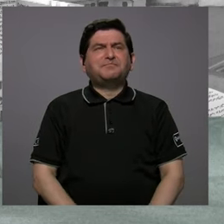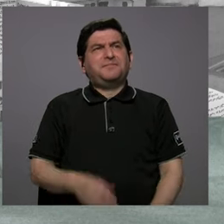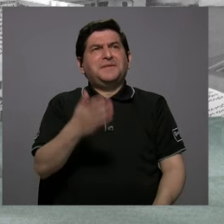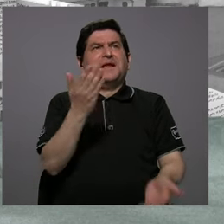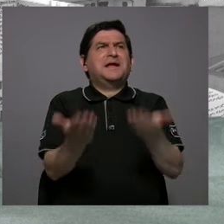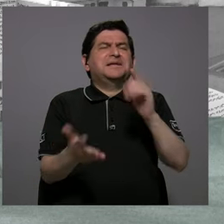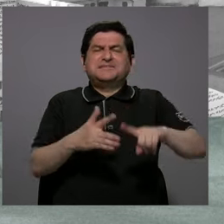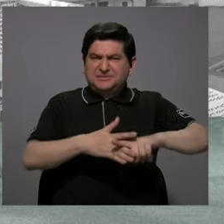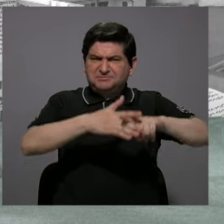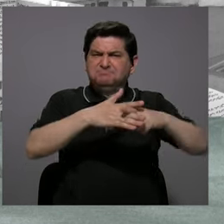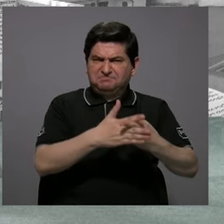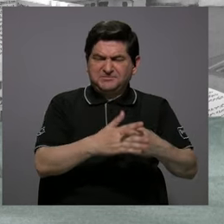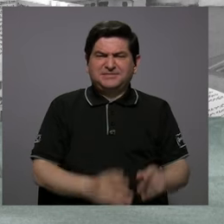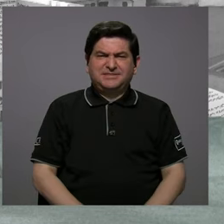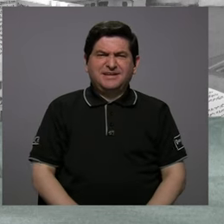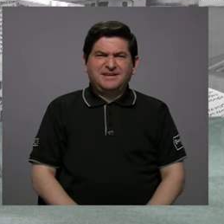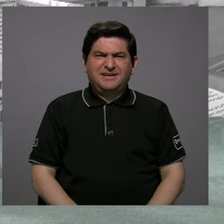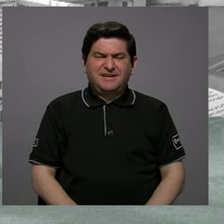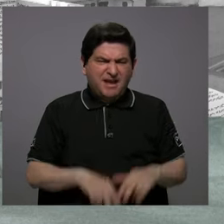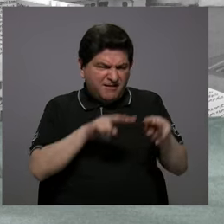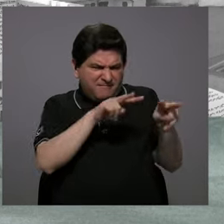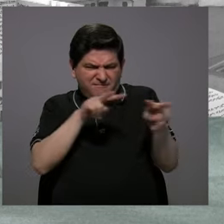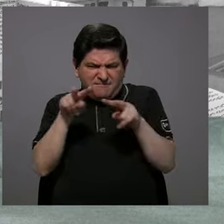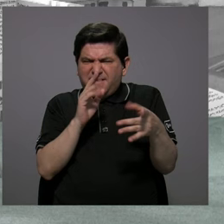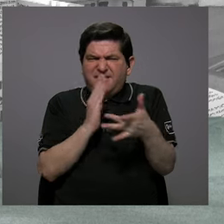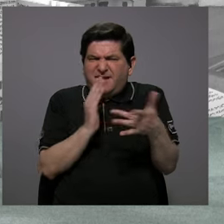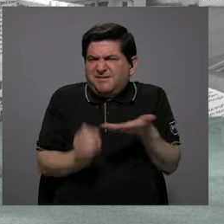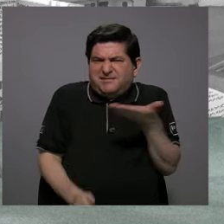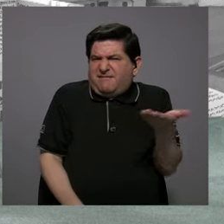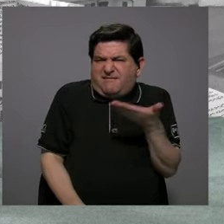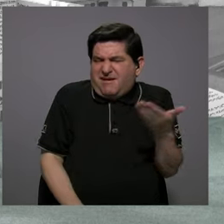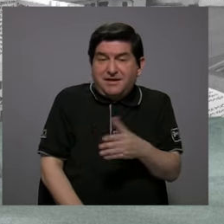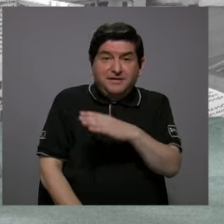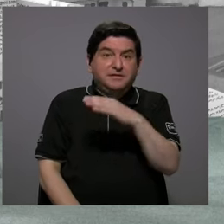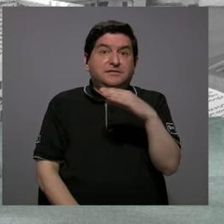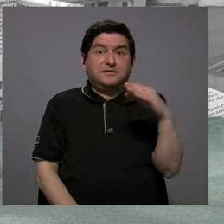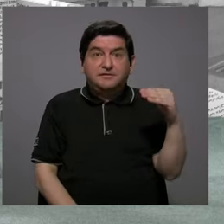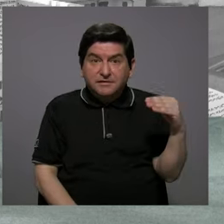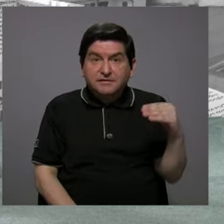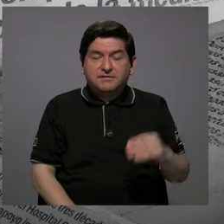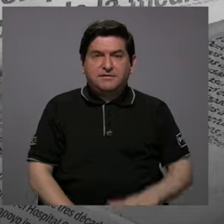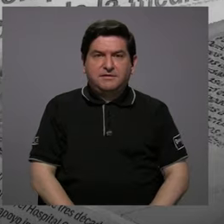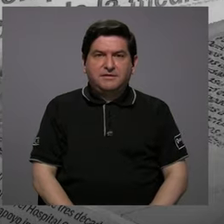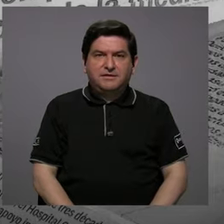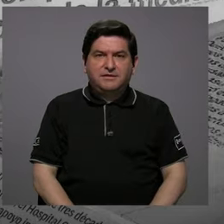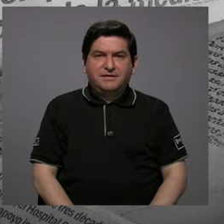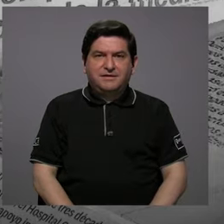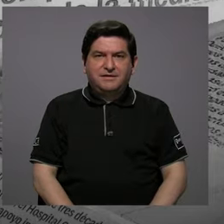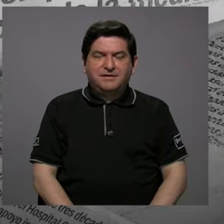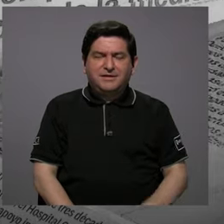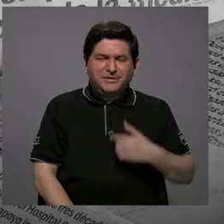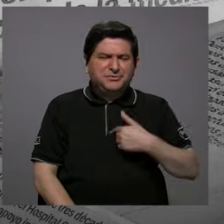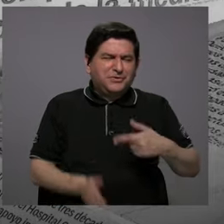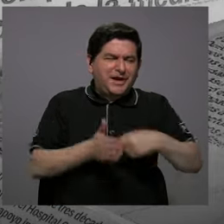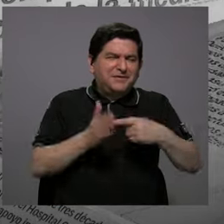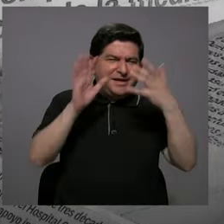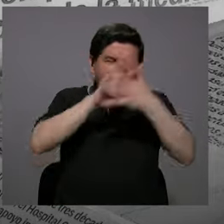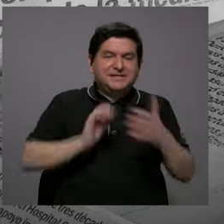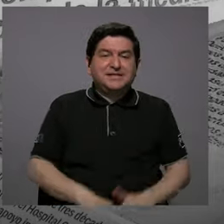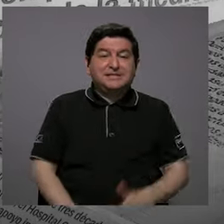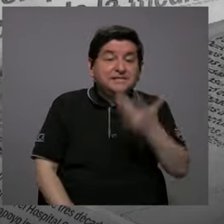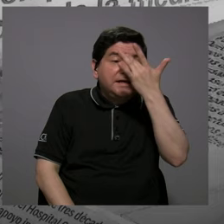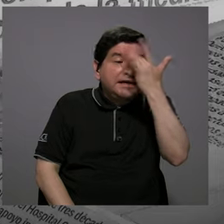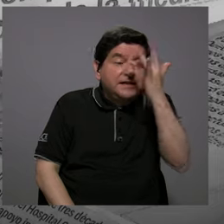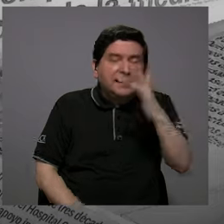vez para que empecemos Qué es la vigilancia tecnológica y este siempre lo confundo y la